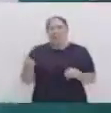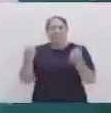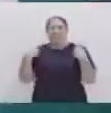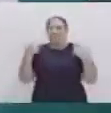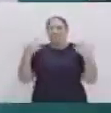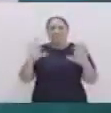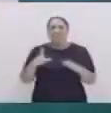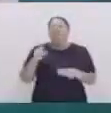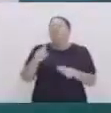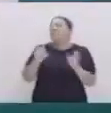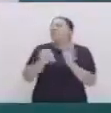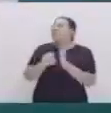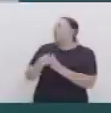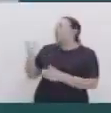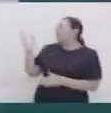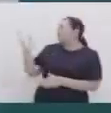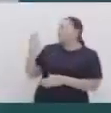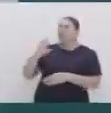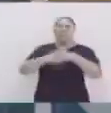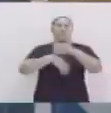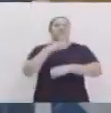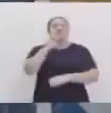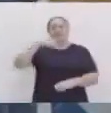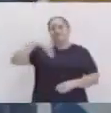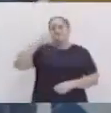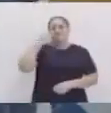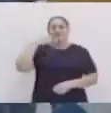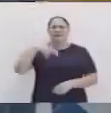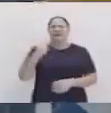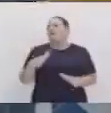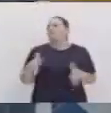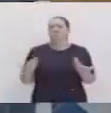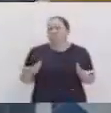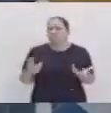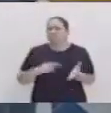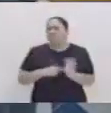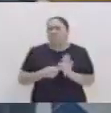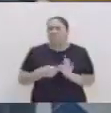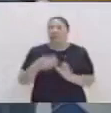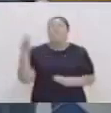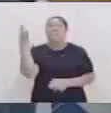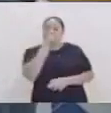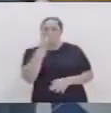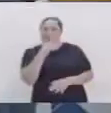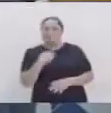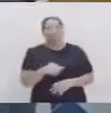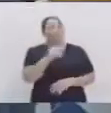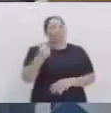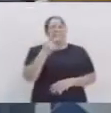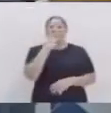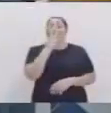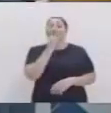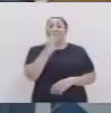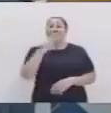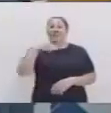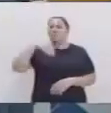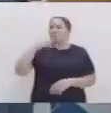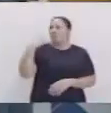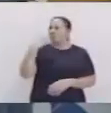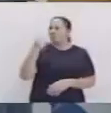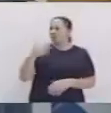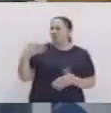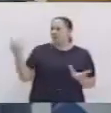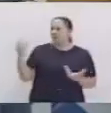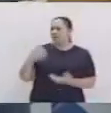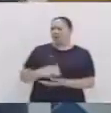¿qué crees que quiere decir fémina? Fémina, mujer. Muy bien. ¿Esboza?